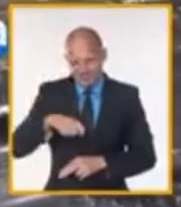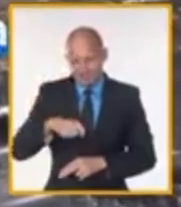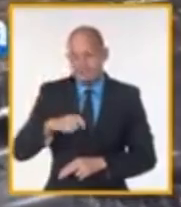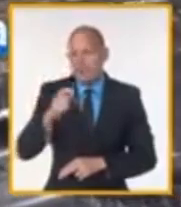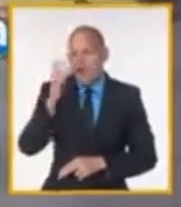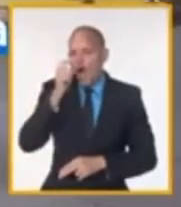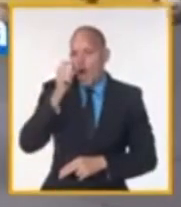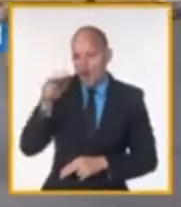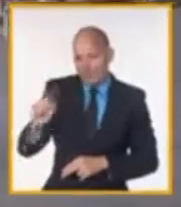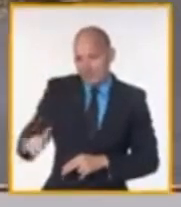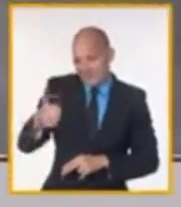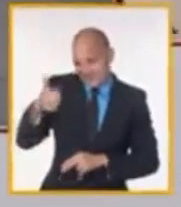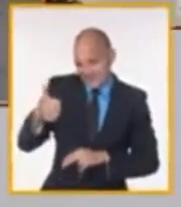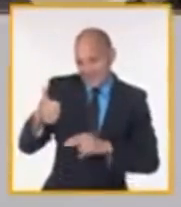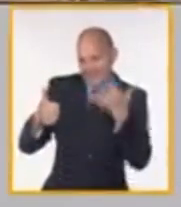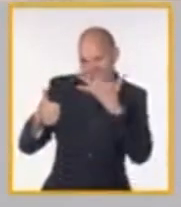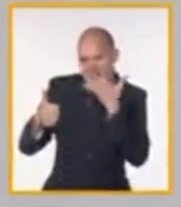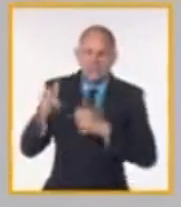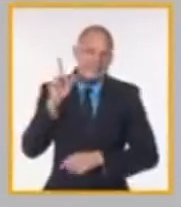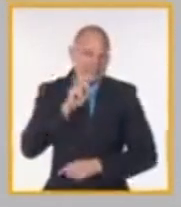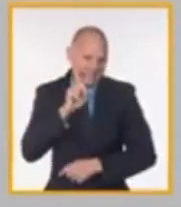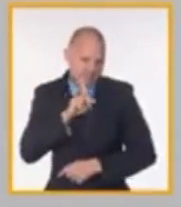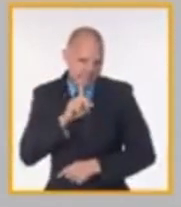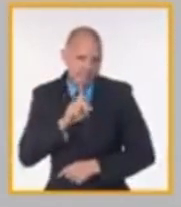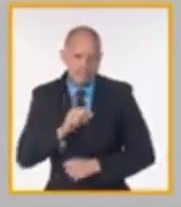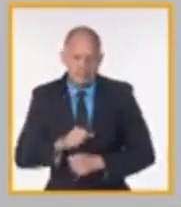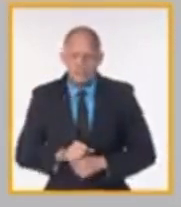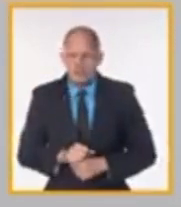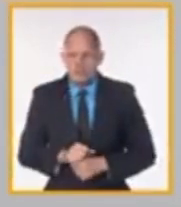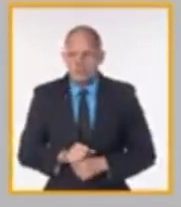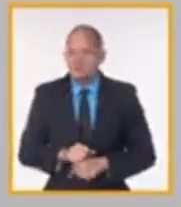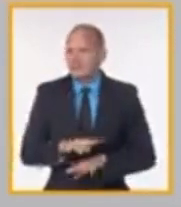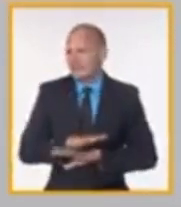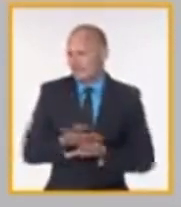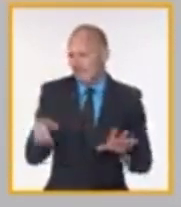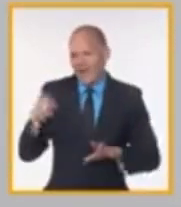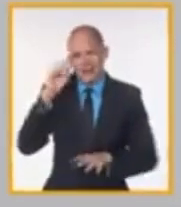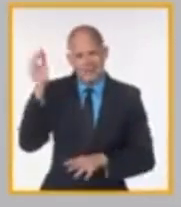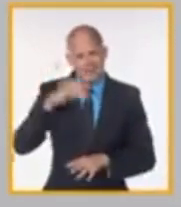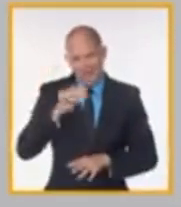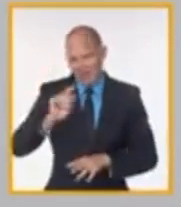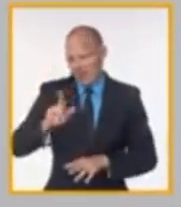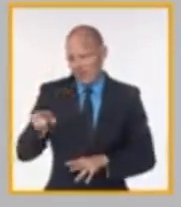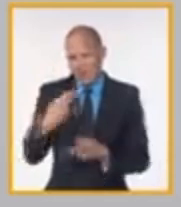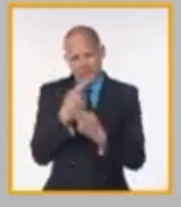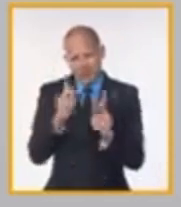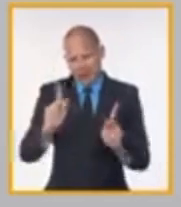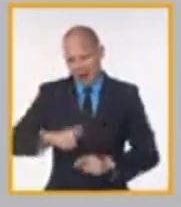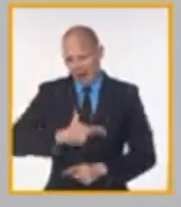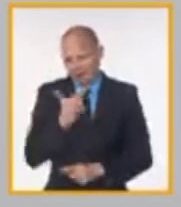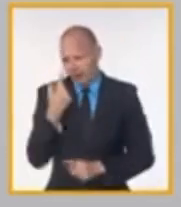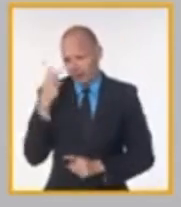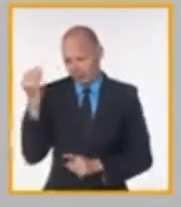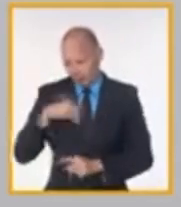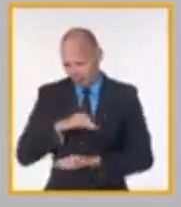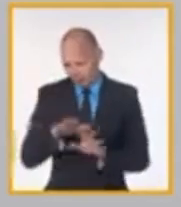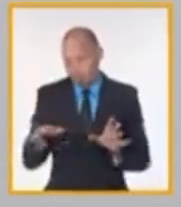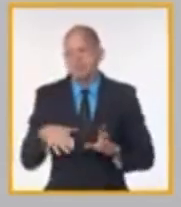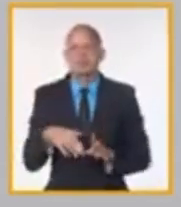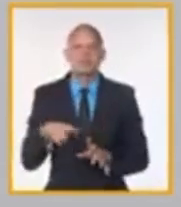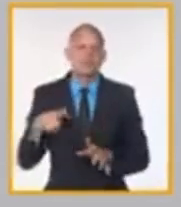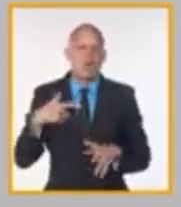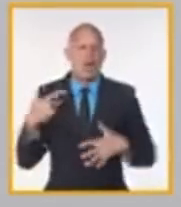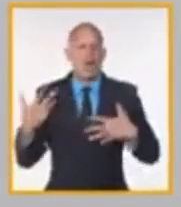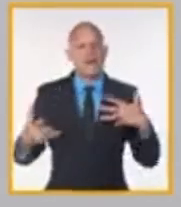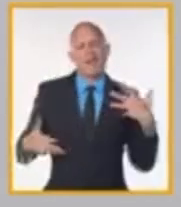habido una sola cosa que no la haya eh publicado y la haya promovido y sin embargo este plan él habla del